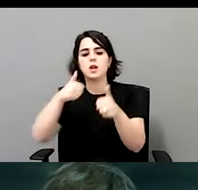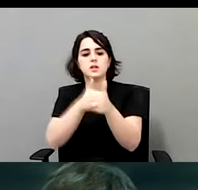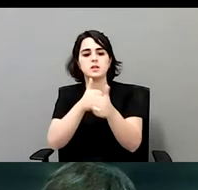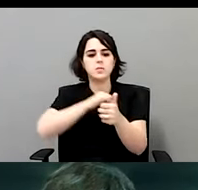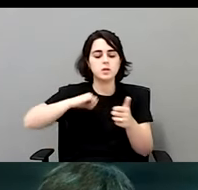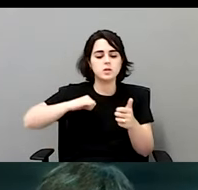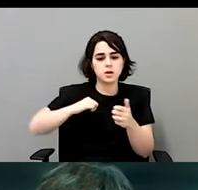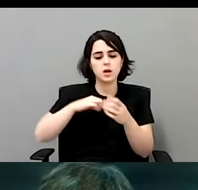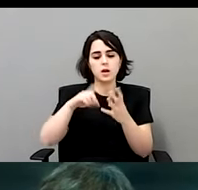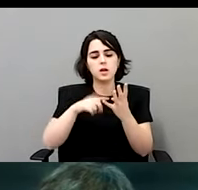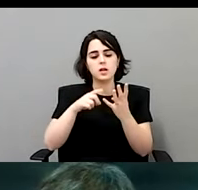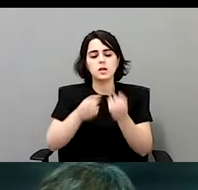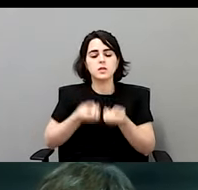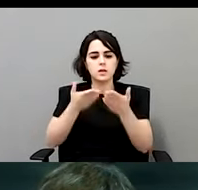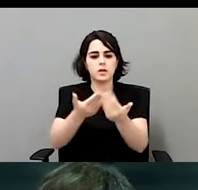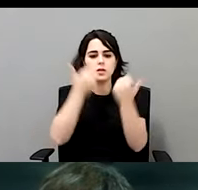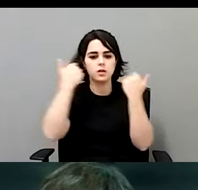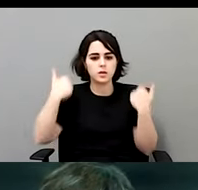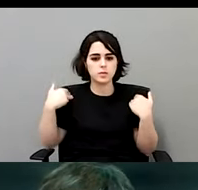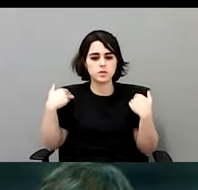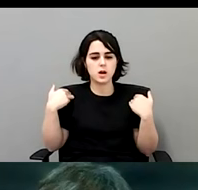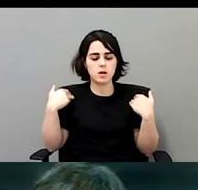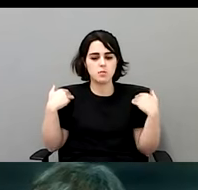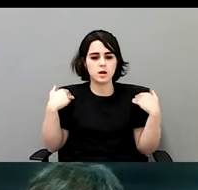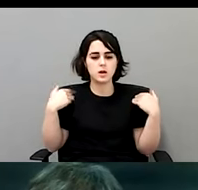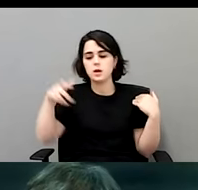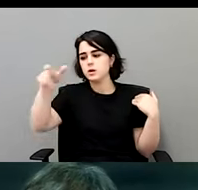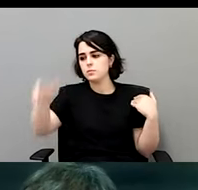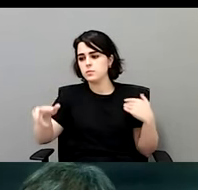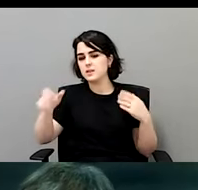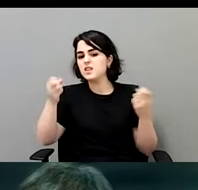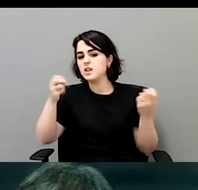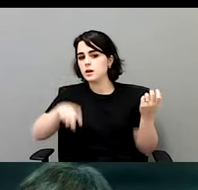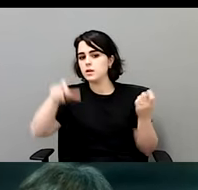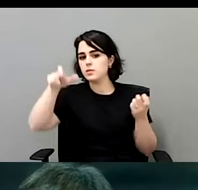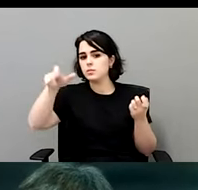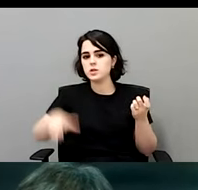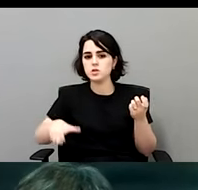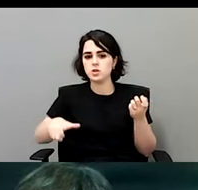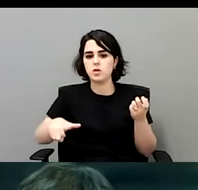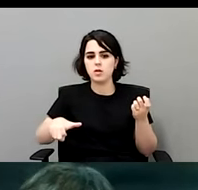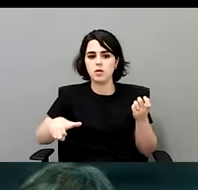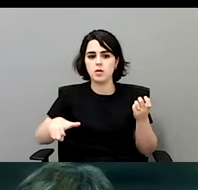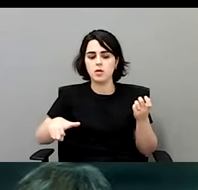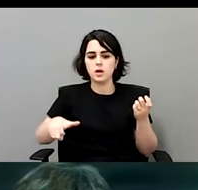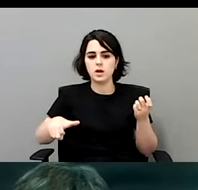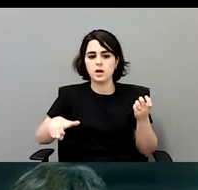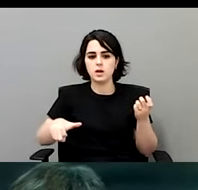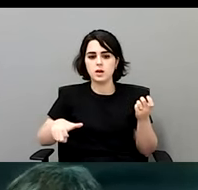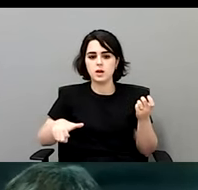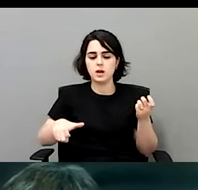una declaración responsable de la persona que presta ese servicio de que